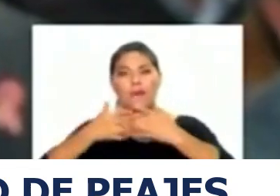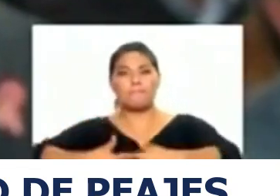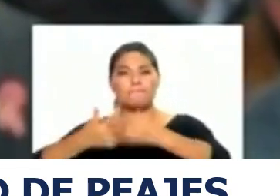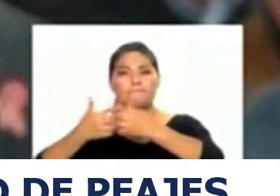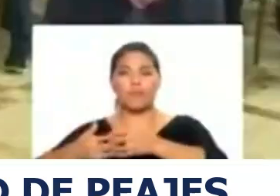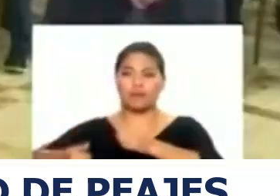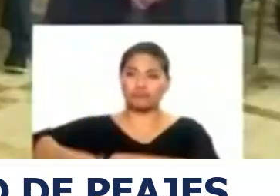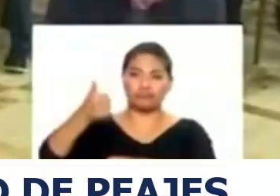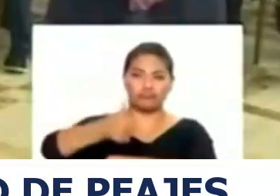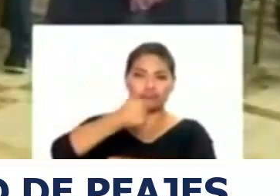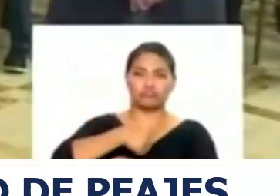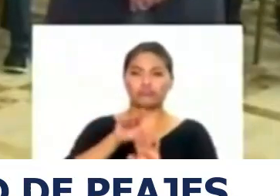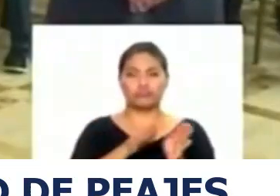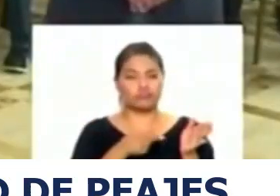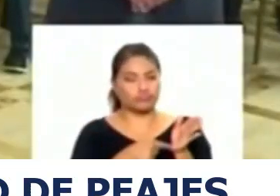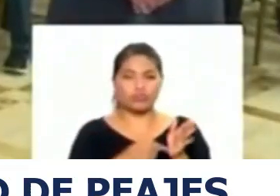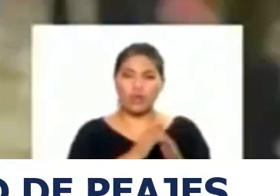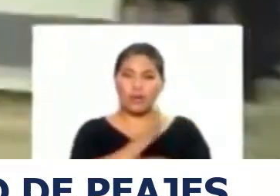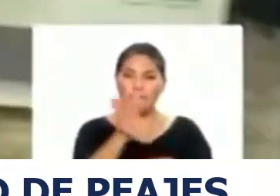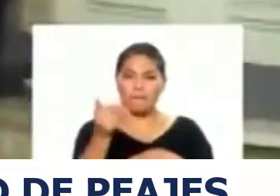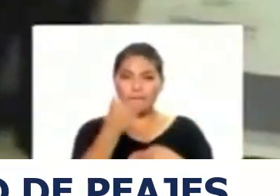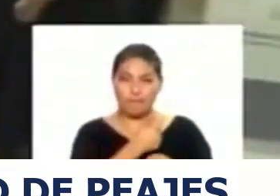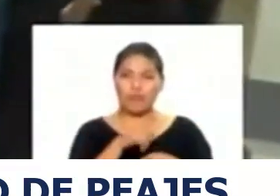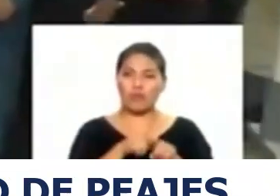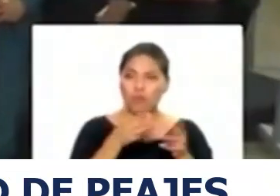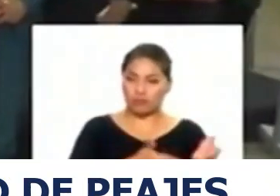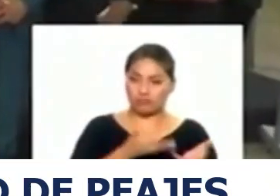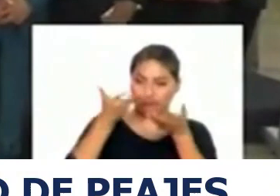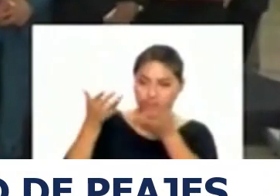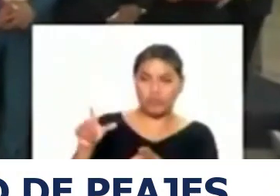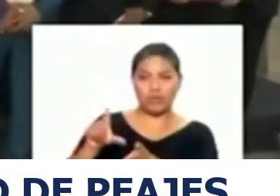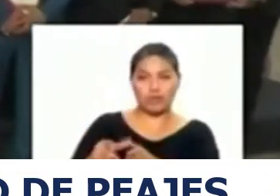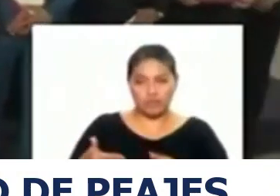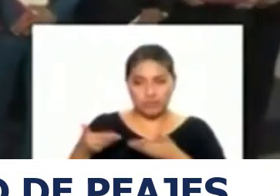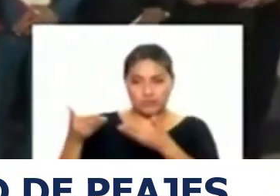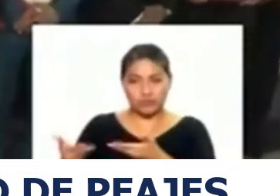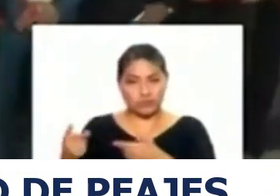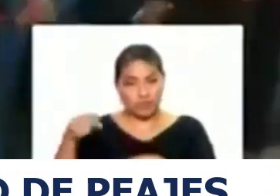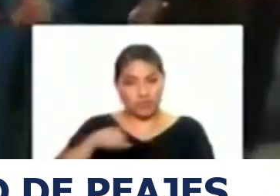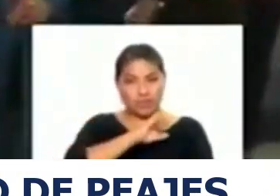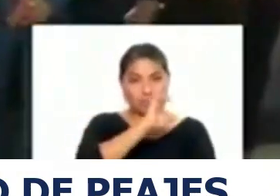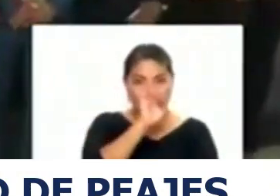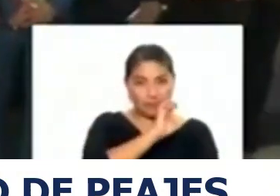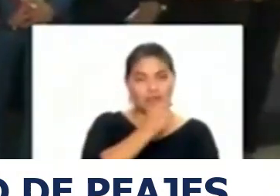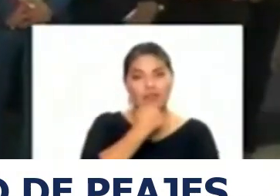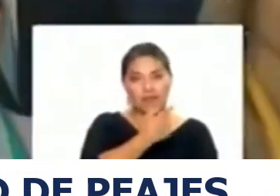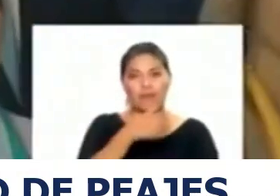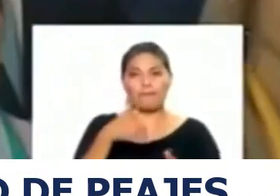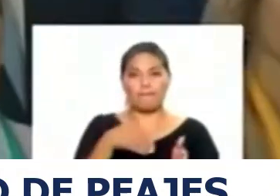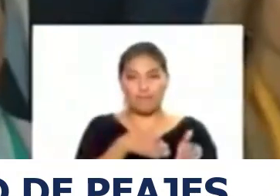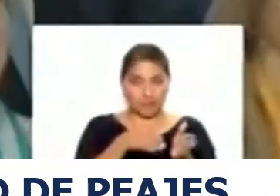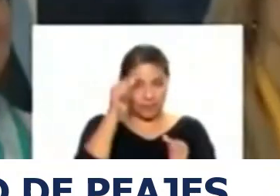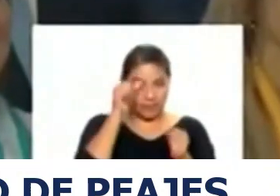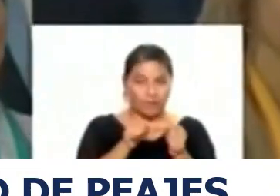Municipalidad Metropolitana de Lima ha iniciado un proceso en las ciudades estadounidenses de Nueva York y Washington, con entidades